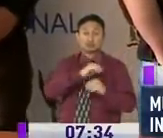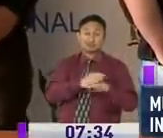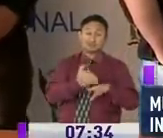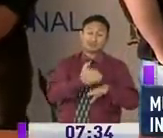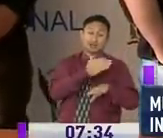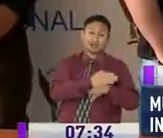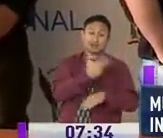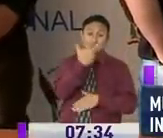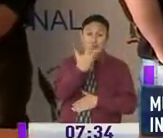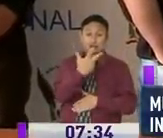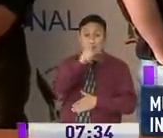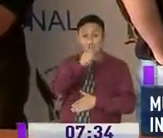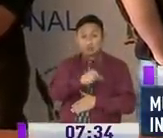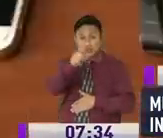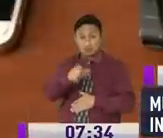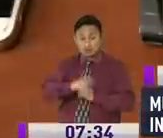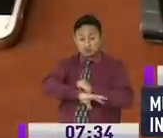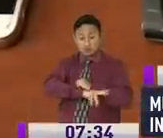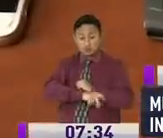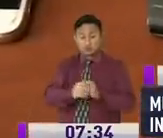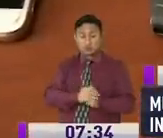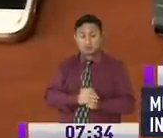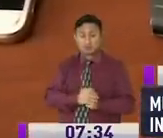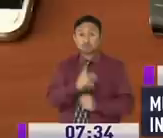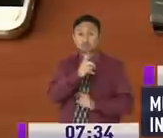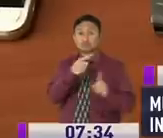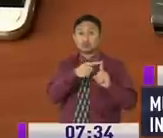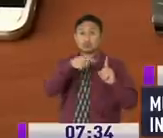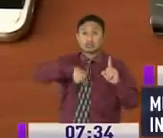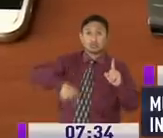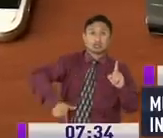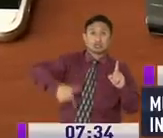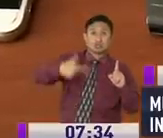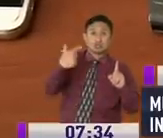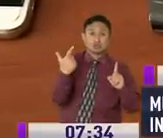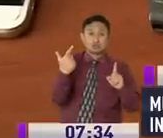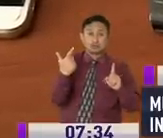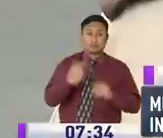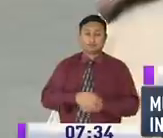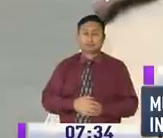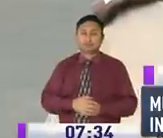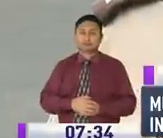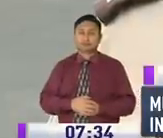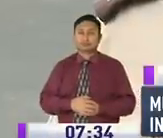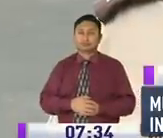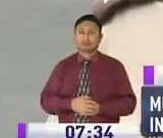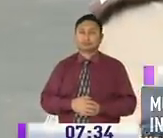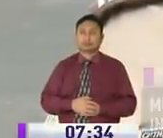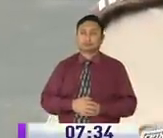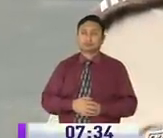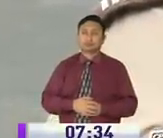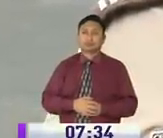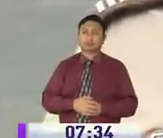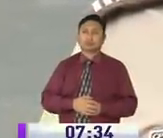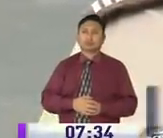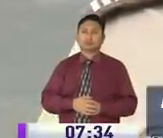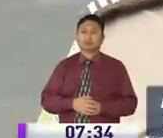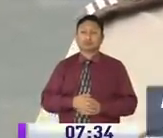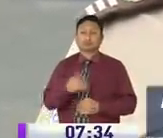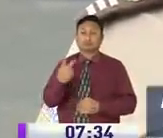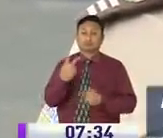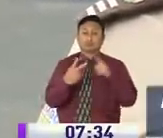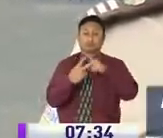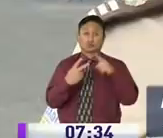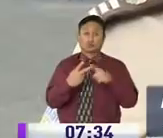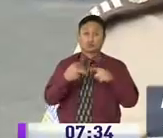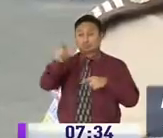transeúntes. Uno de los presuntos asaltantes cargaba un arma tipo pistola. Se encontraban ellos realizando robos a